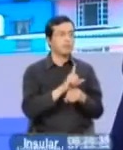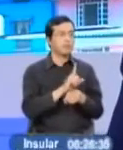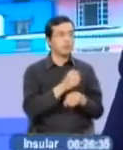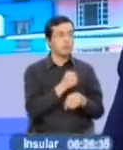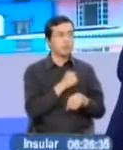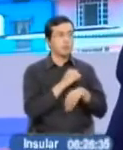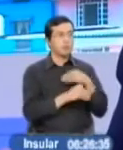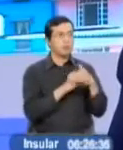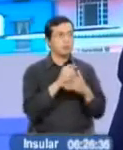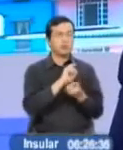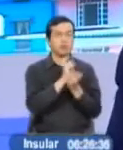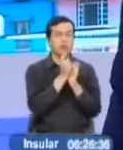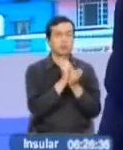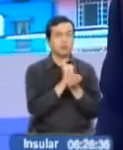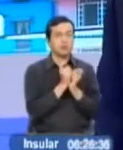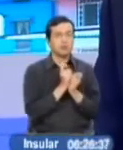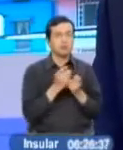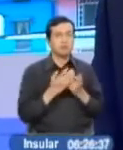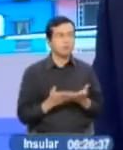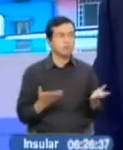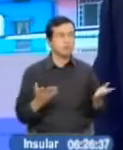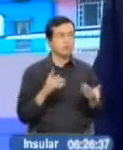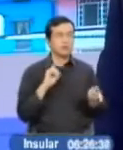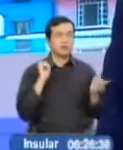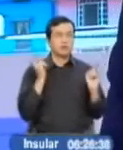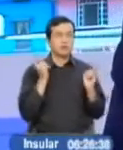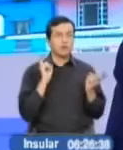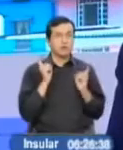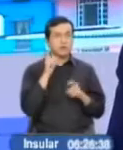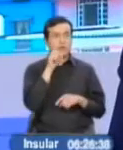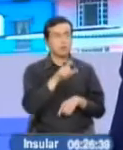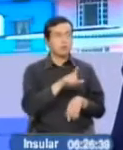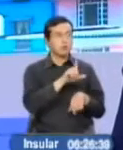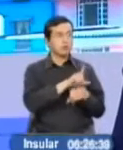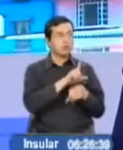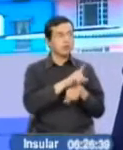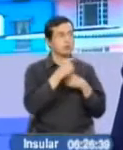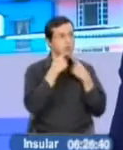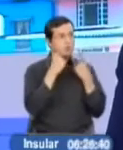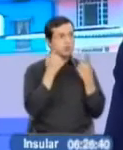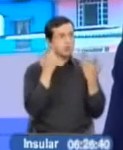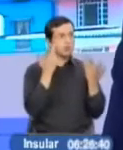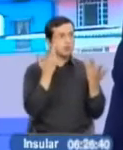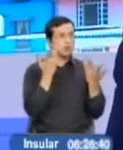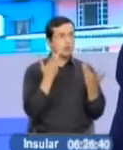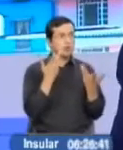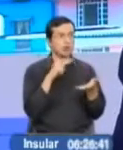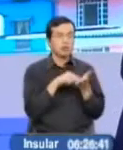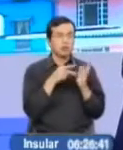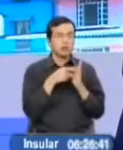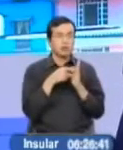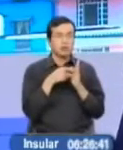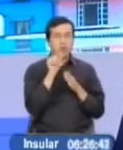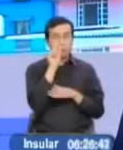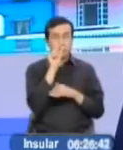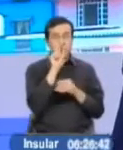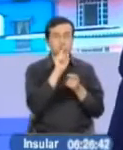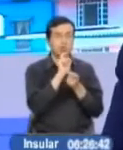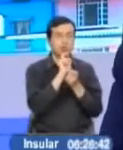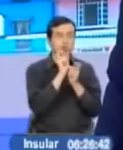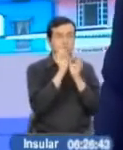proceso, hace los cambios, y prácticamente esos cambios que el licenciante hace determinaban que ya no era simplemente intervenciones menores en la